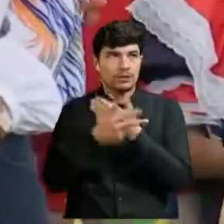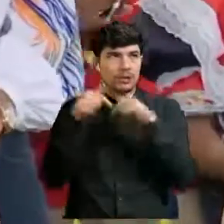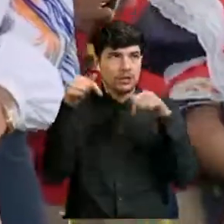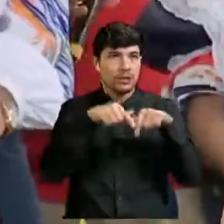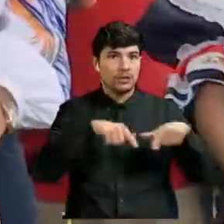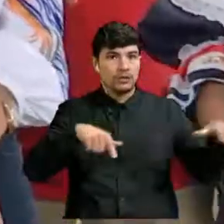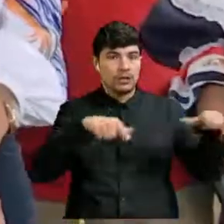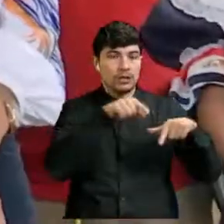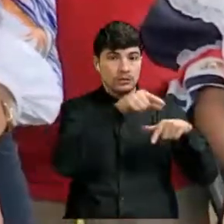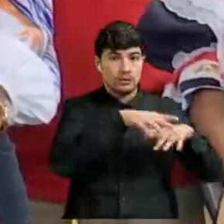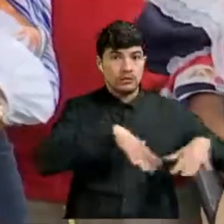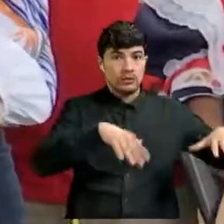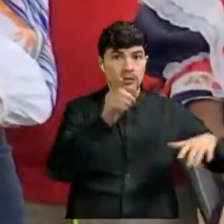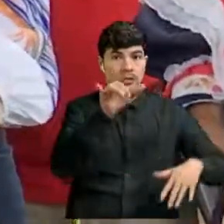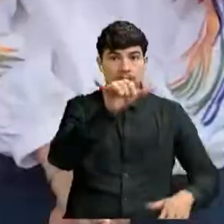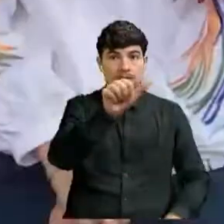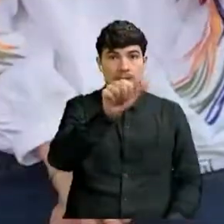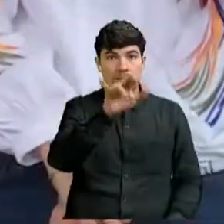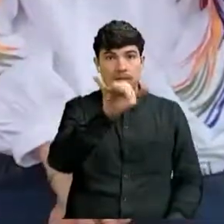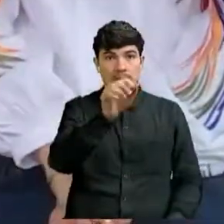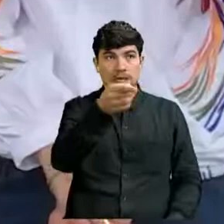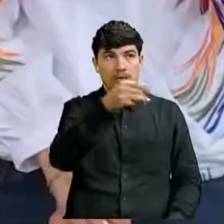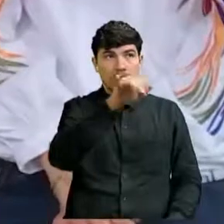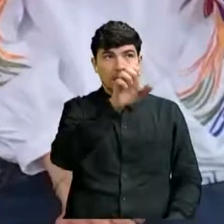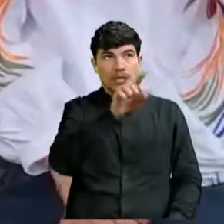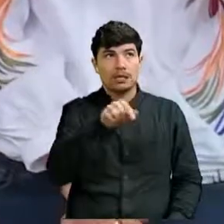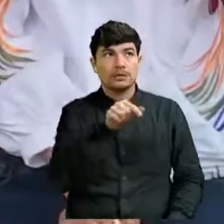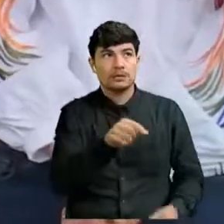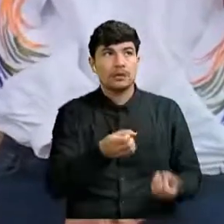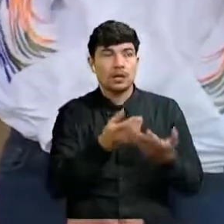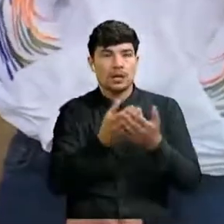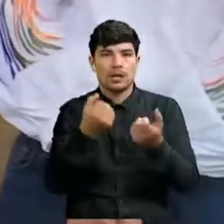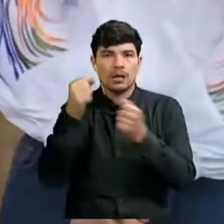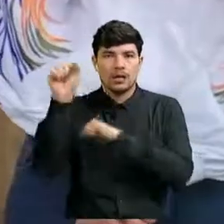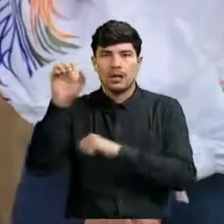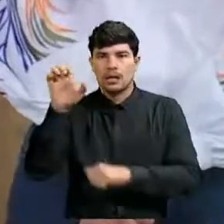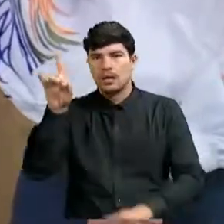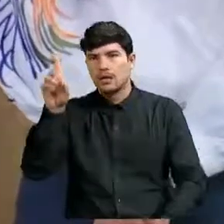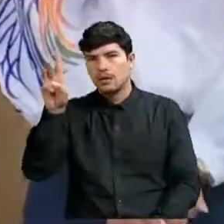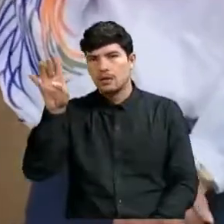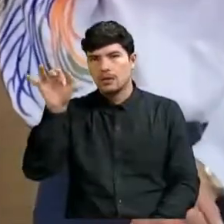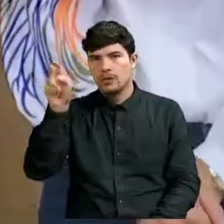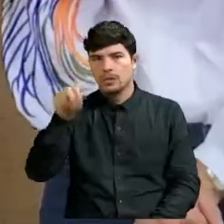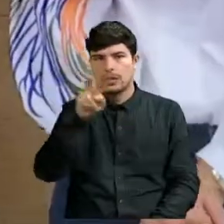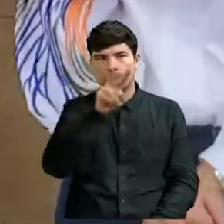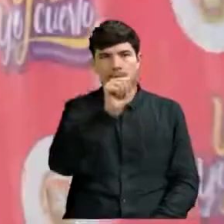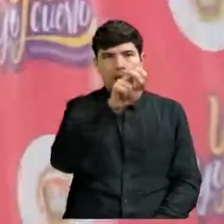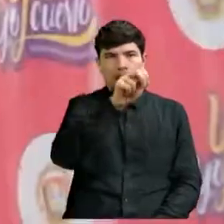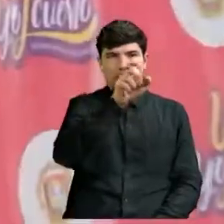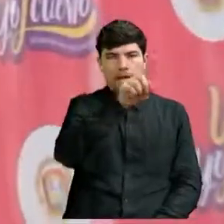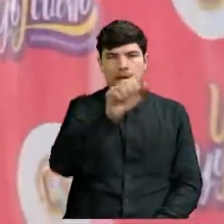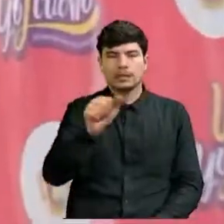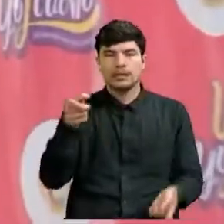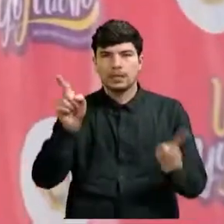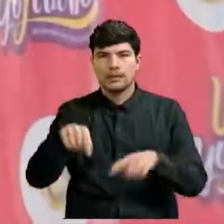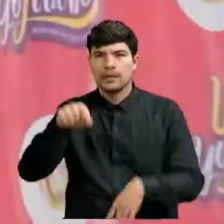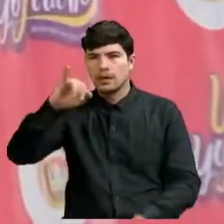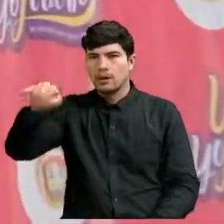de Yariguíes se dieron a conocer los ganadores provinciales que fueron Edwin, Valeria Mora y José Daniel Arrieta. Hoy estamos